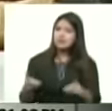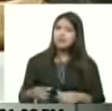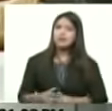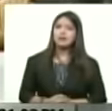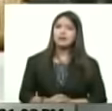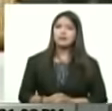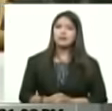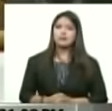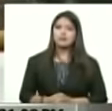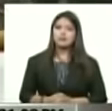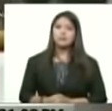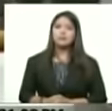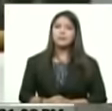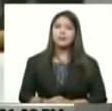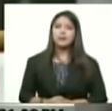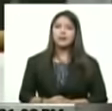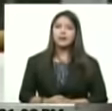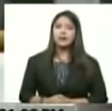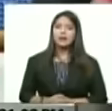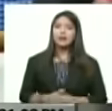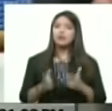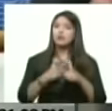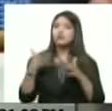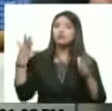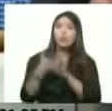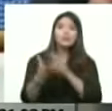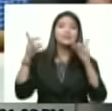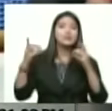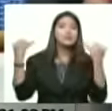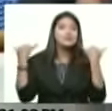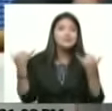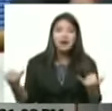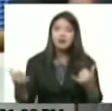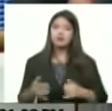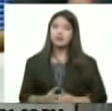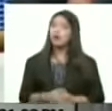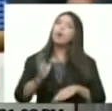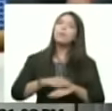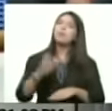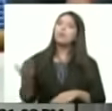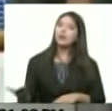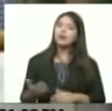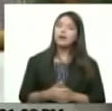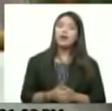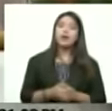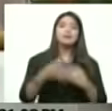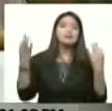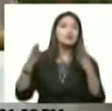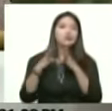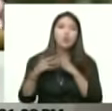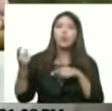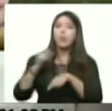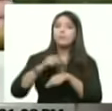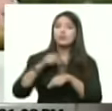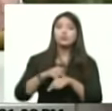manera asertiva. O sea, de toma de decisiones ya. Porque cada minuto que